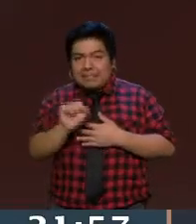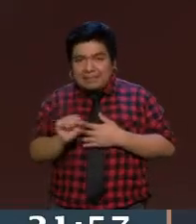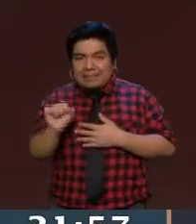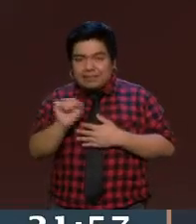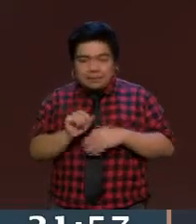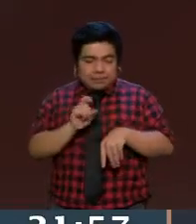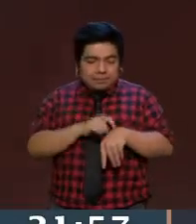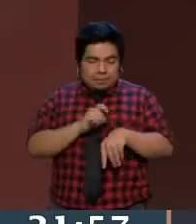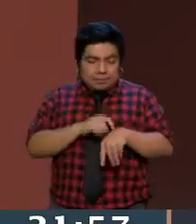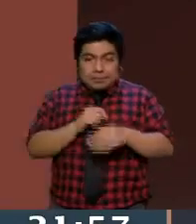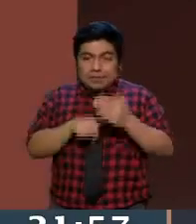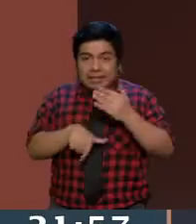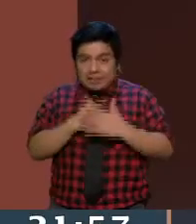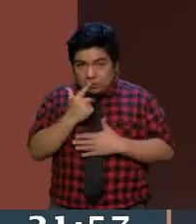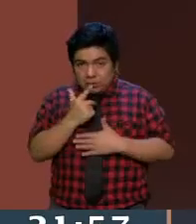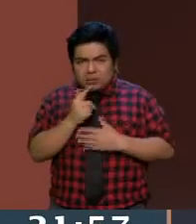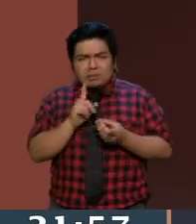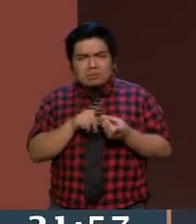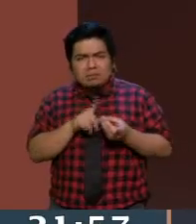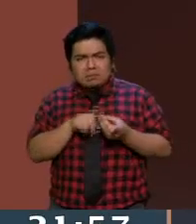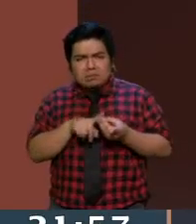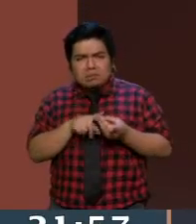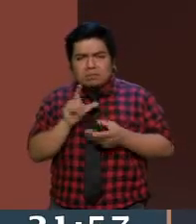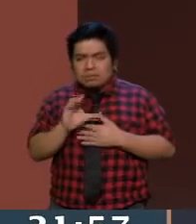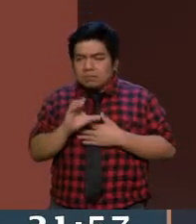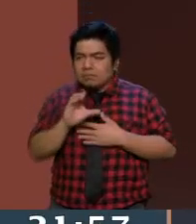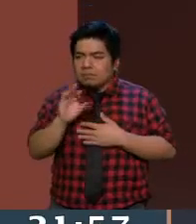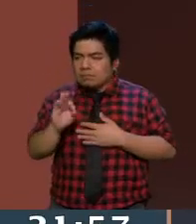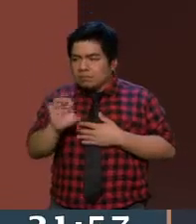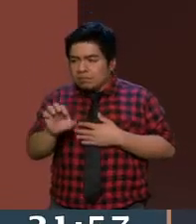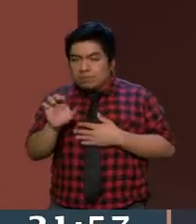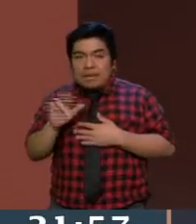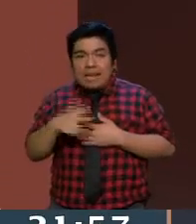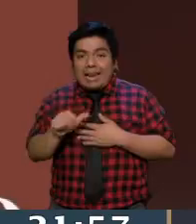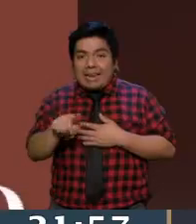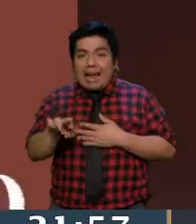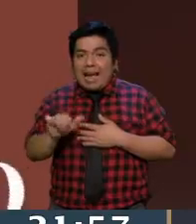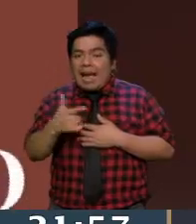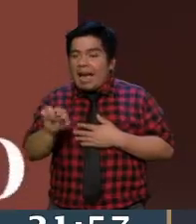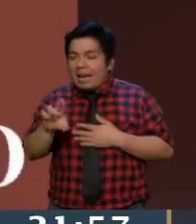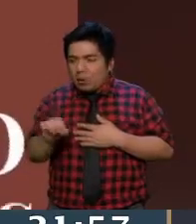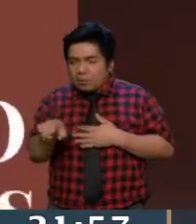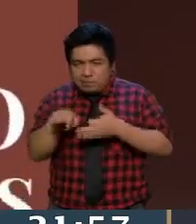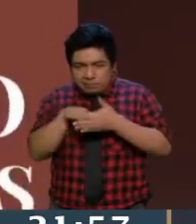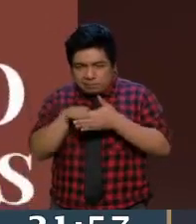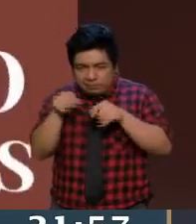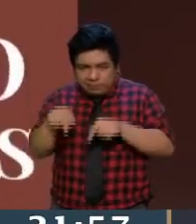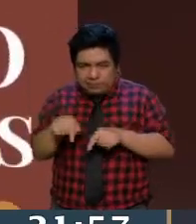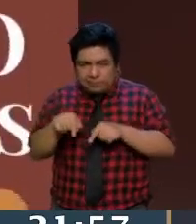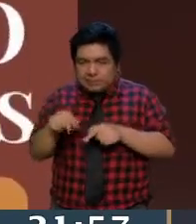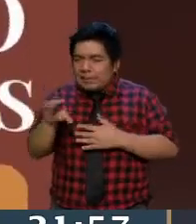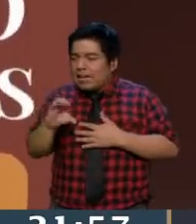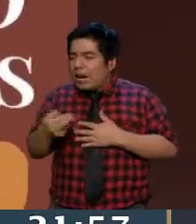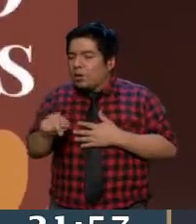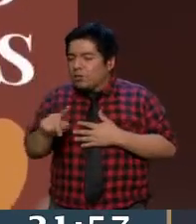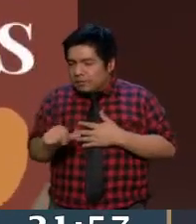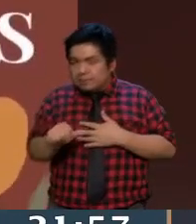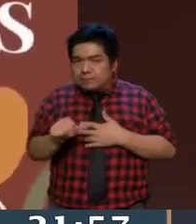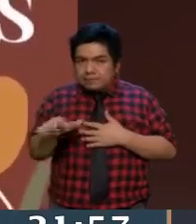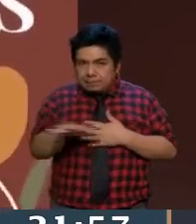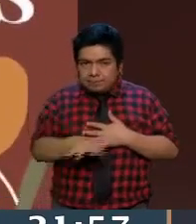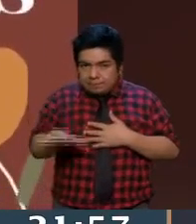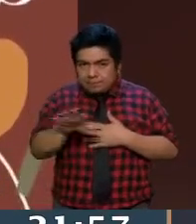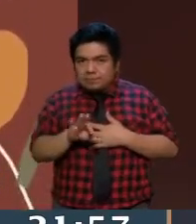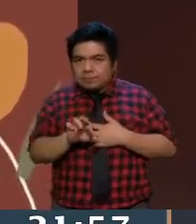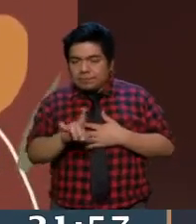a las 12 horas en el Centro Cultural Elena Garro, que está aquí muy cerca en La Conchita, en